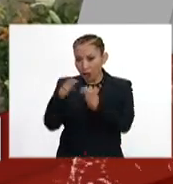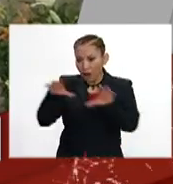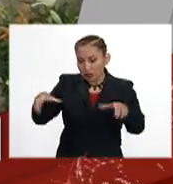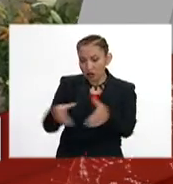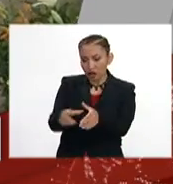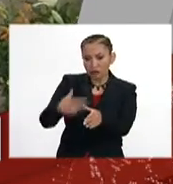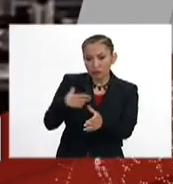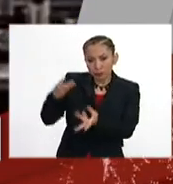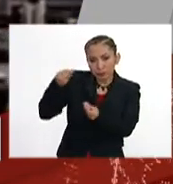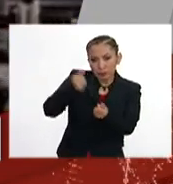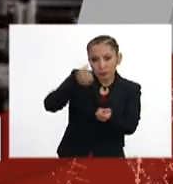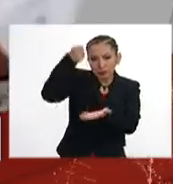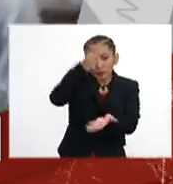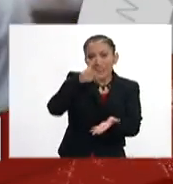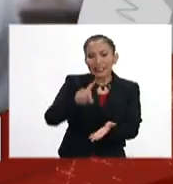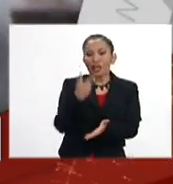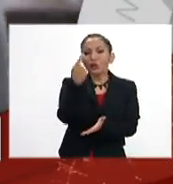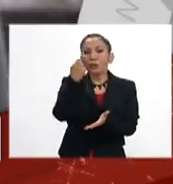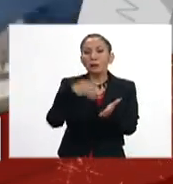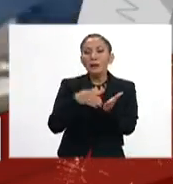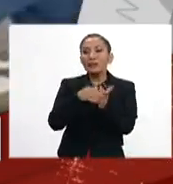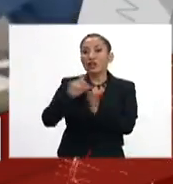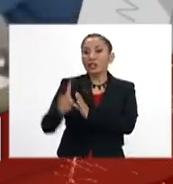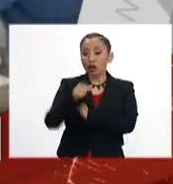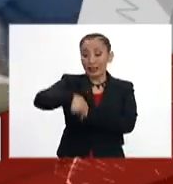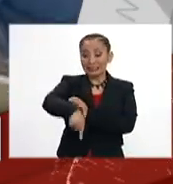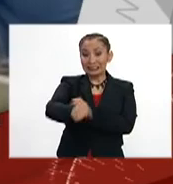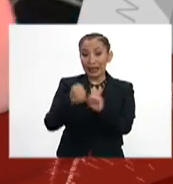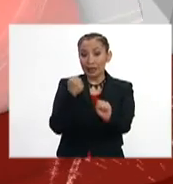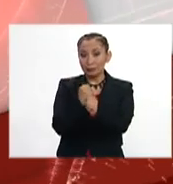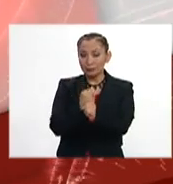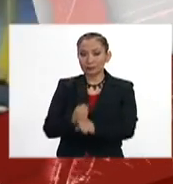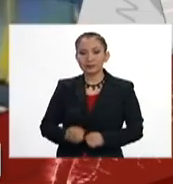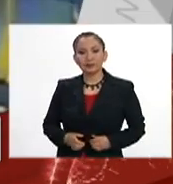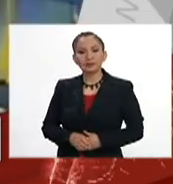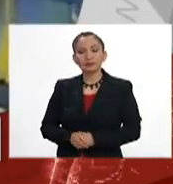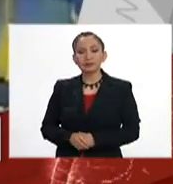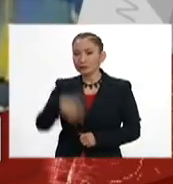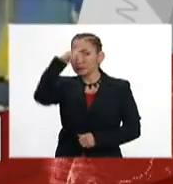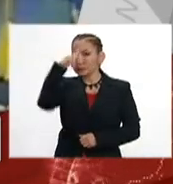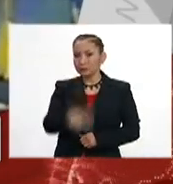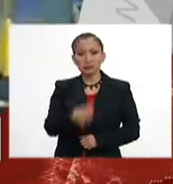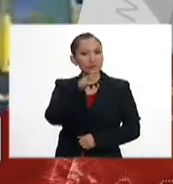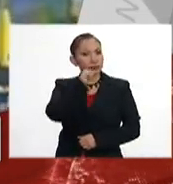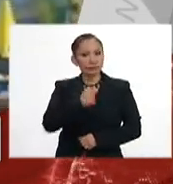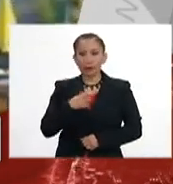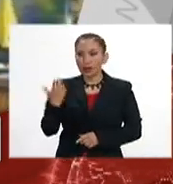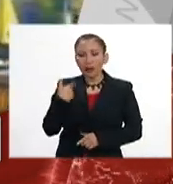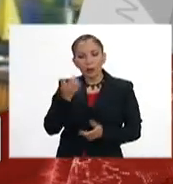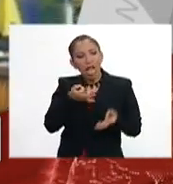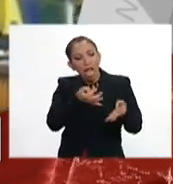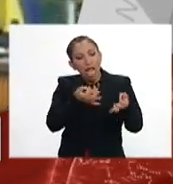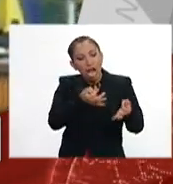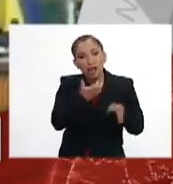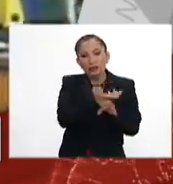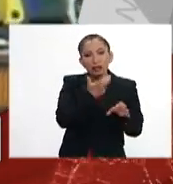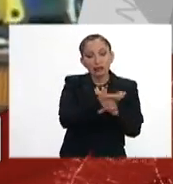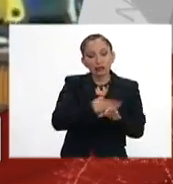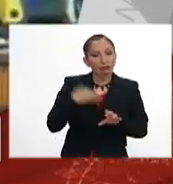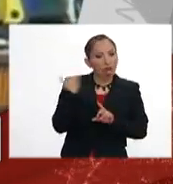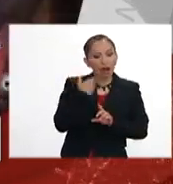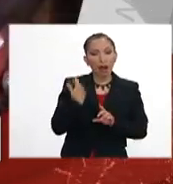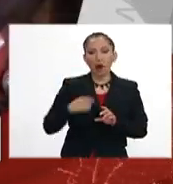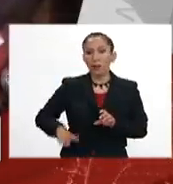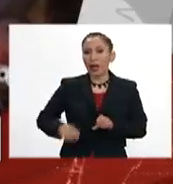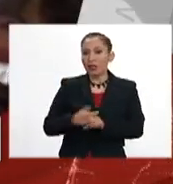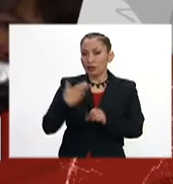anunció una inversión de más de 31,000 millones de dólares para este año. México no puede caer en el juego de Estados Unidos, advierte el